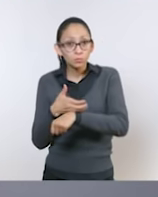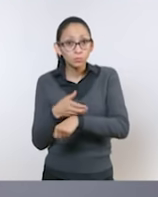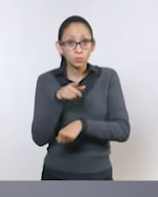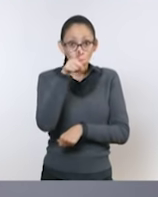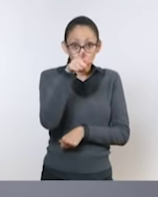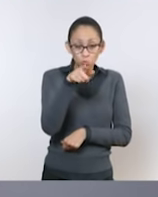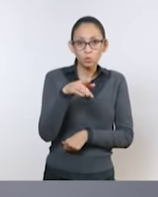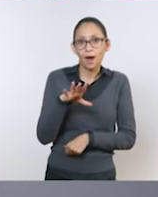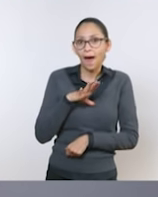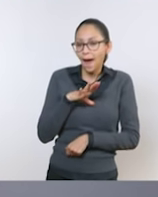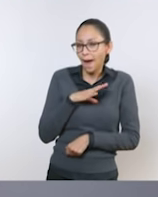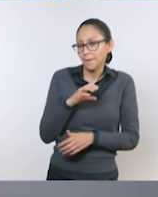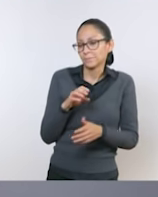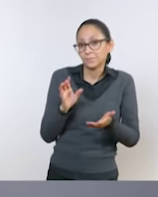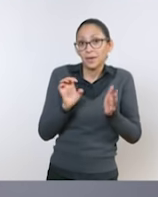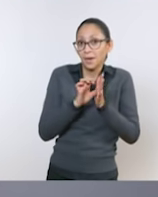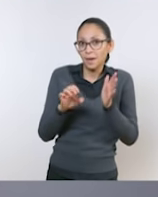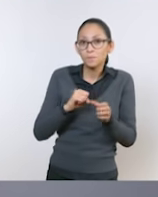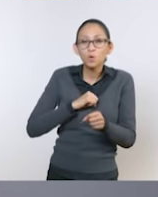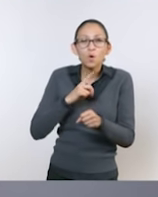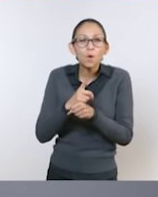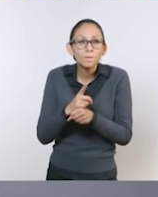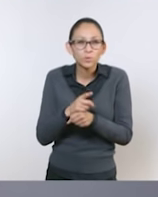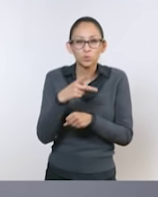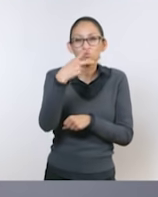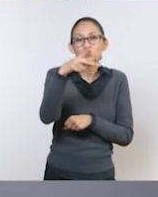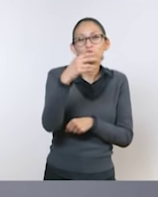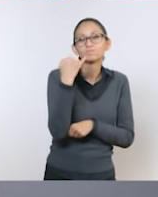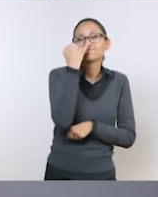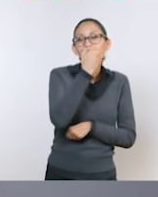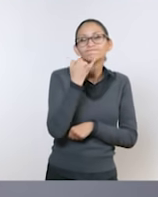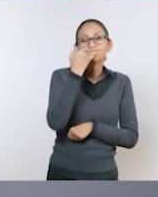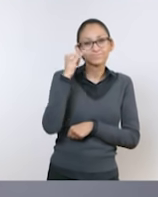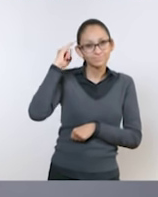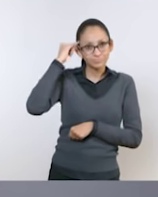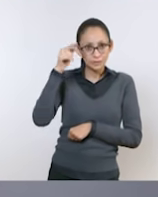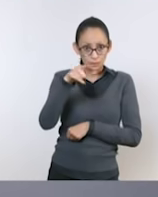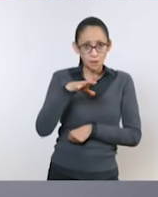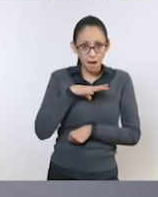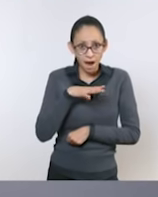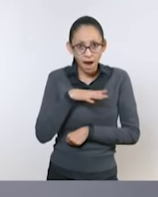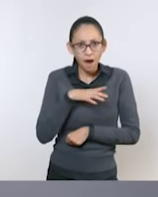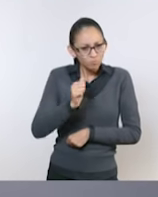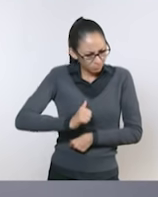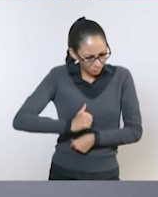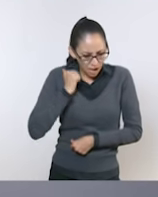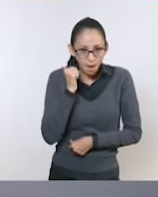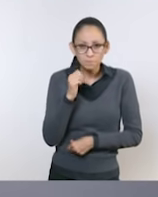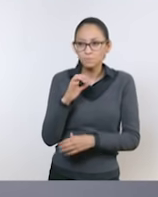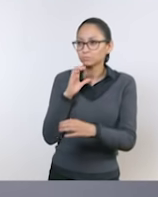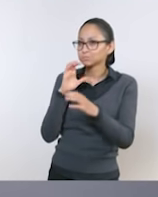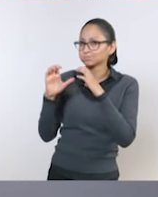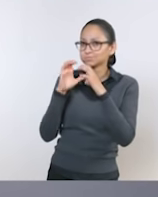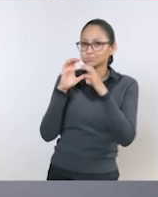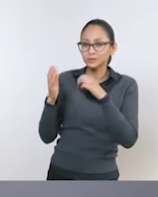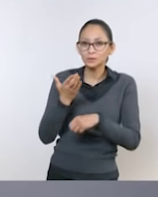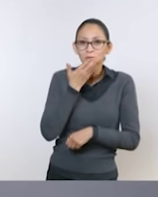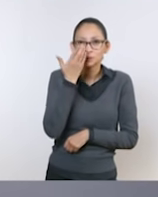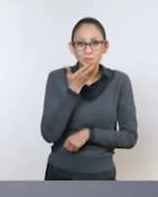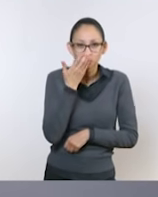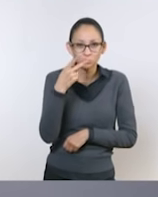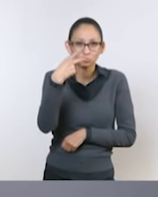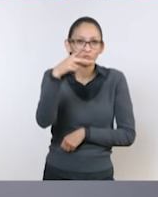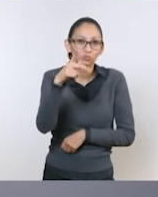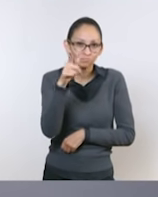tus amigos. Y si tienes la maravillosa oportunidad de hablar una lengua indígena, aprovéchala.